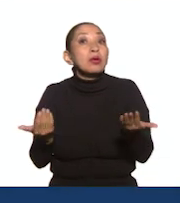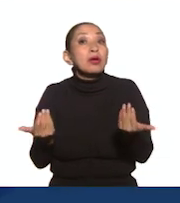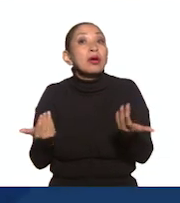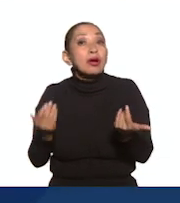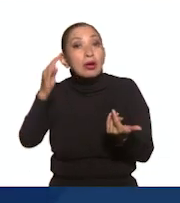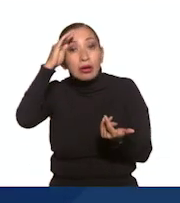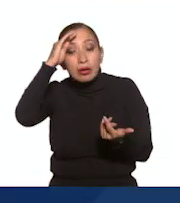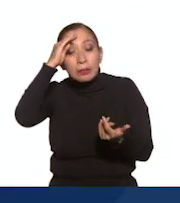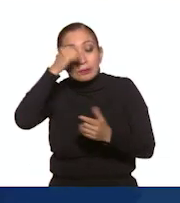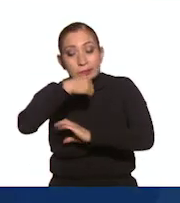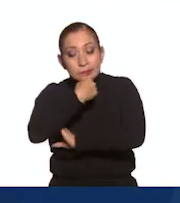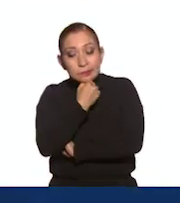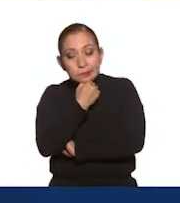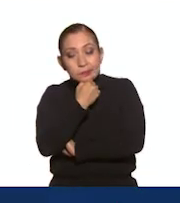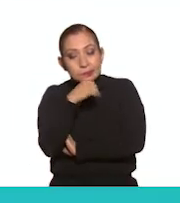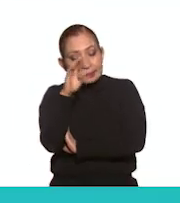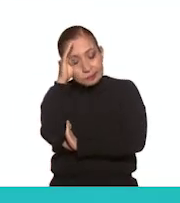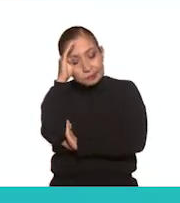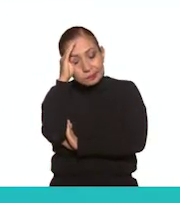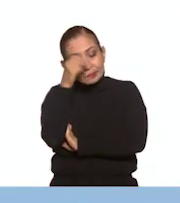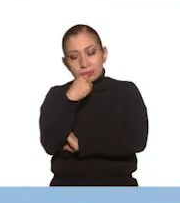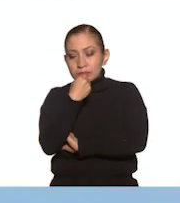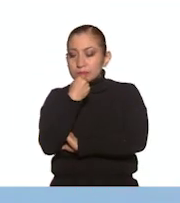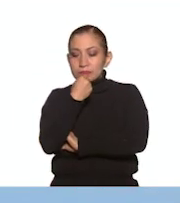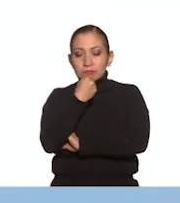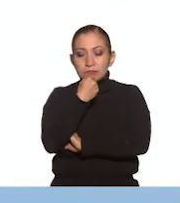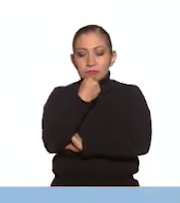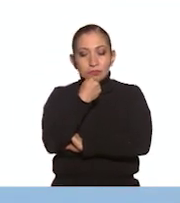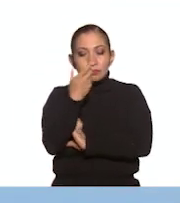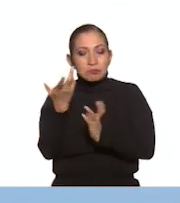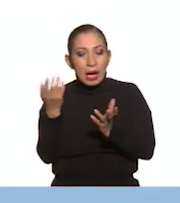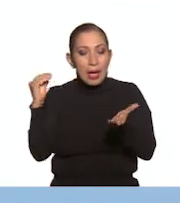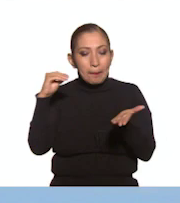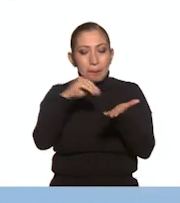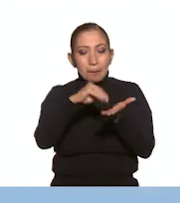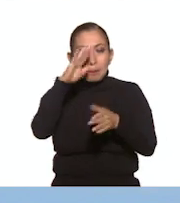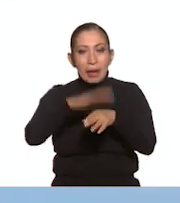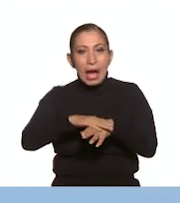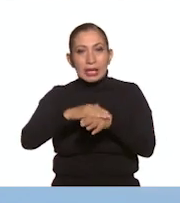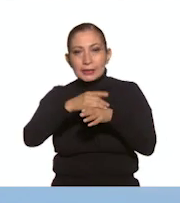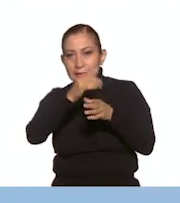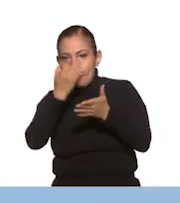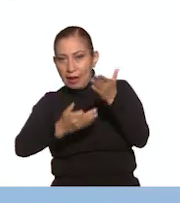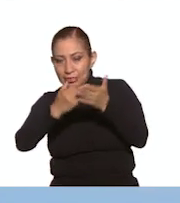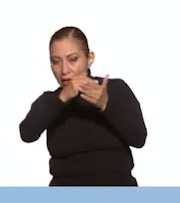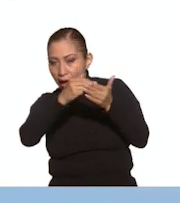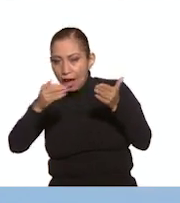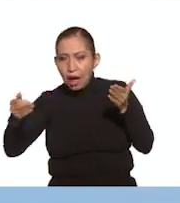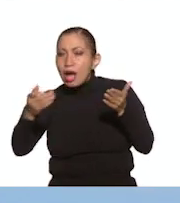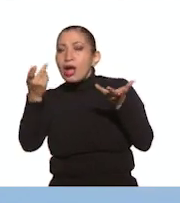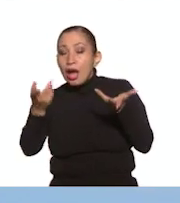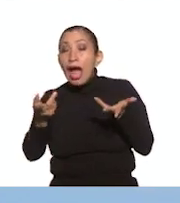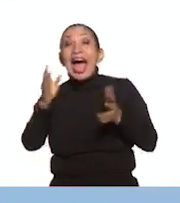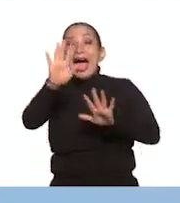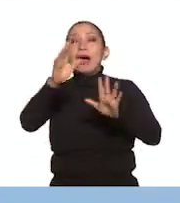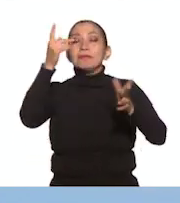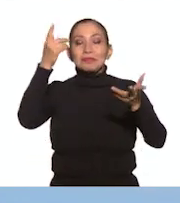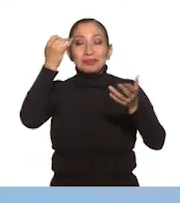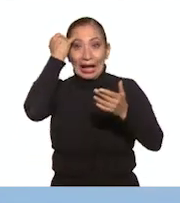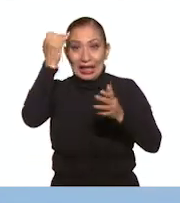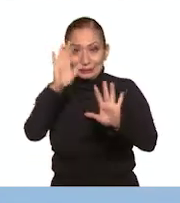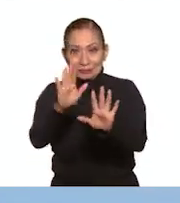vez. Vamos a pensar... para complementar el texto. A ver... ¡Ah!